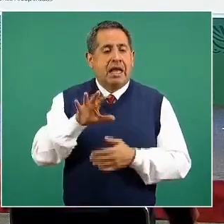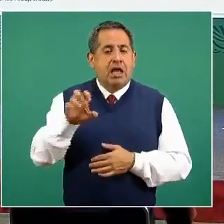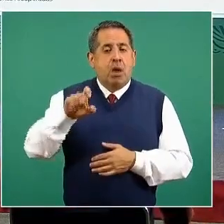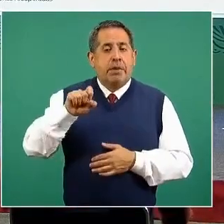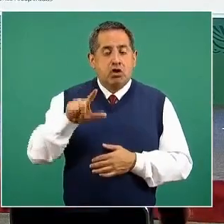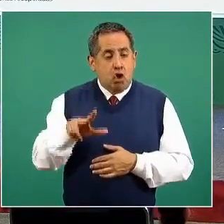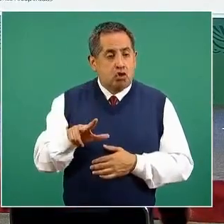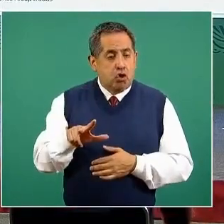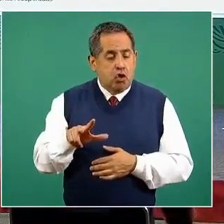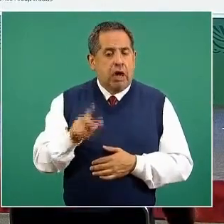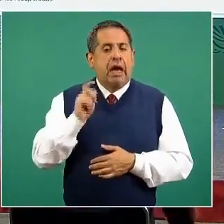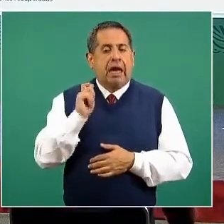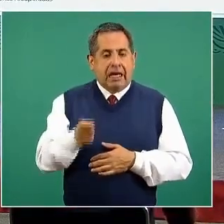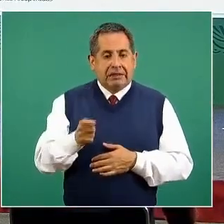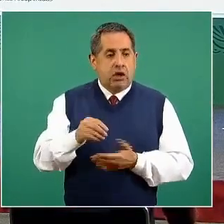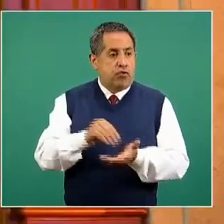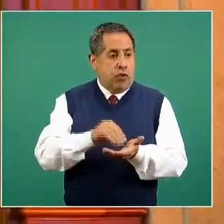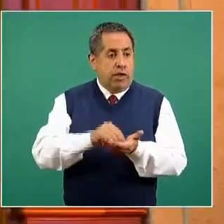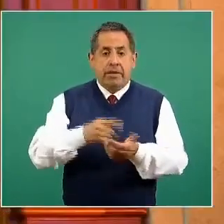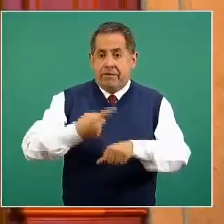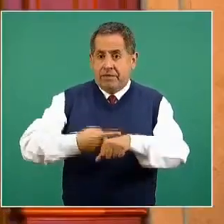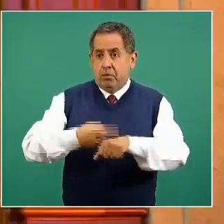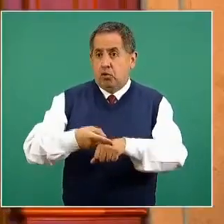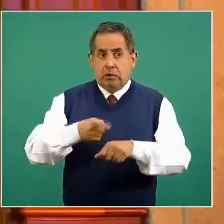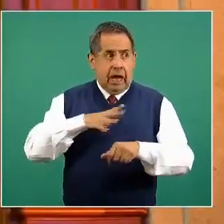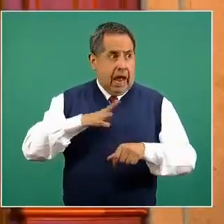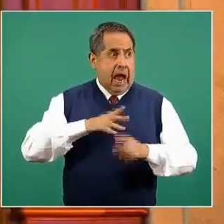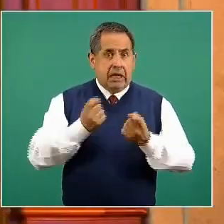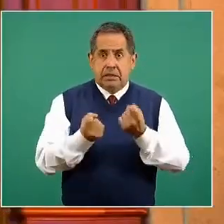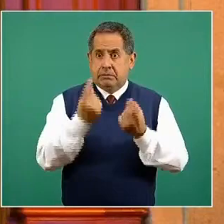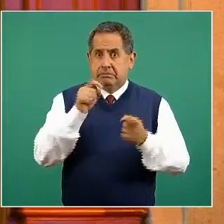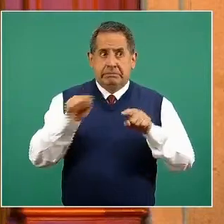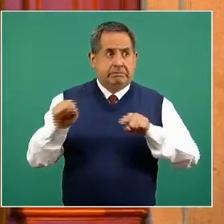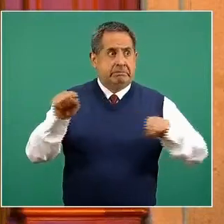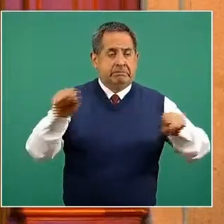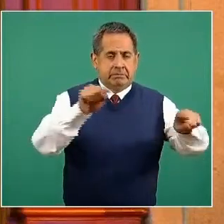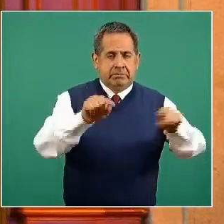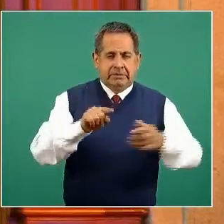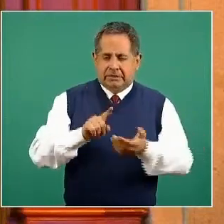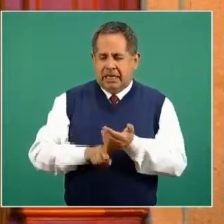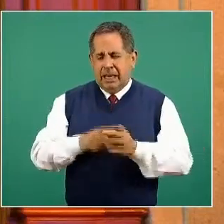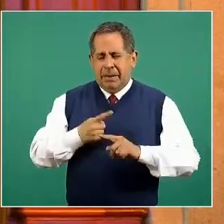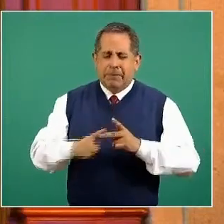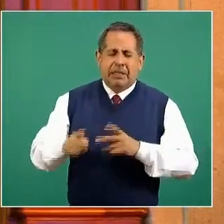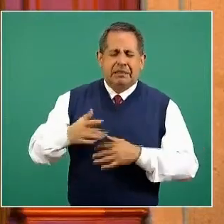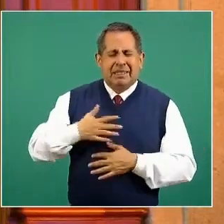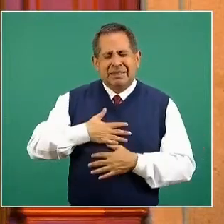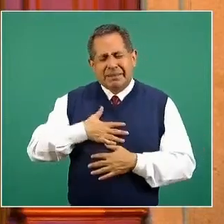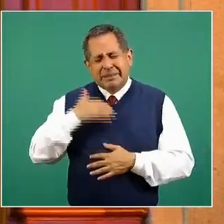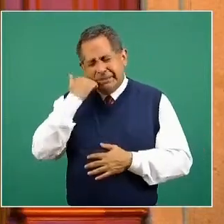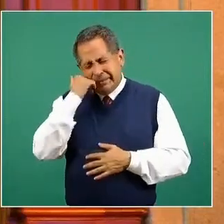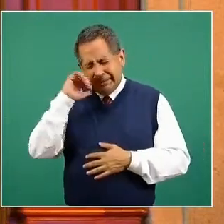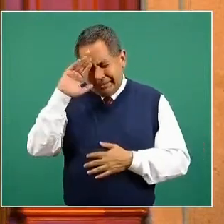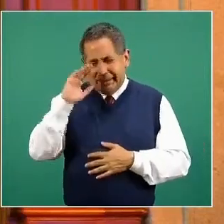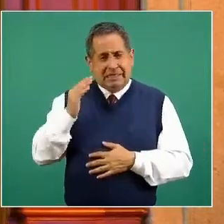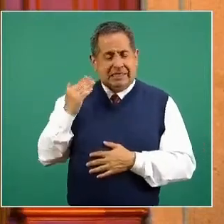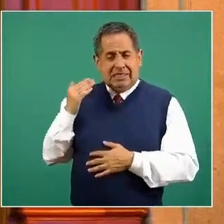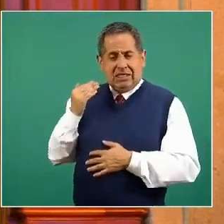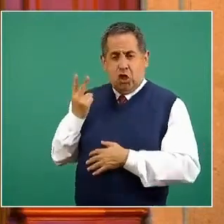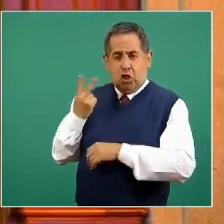103.528 los que conformarían la epidemia activa, es decir, estas personas iniciaron con signos y con síntomas en las últimas